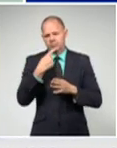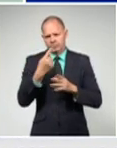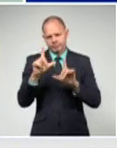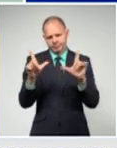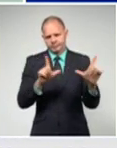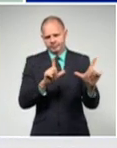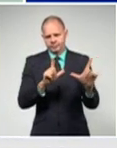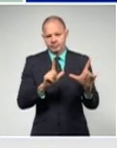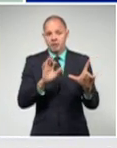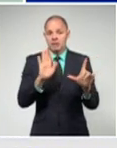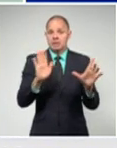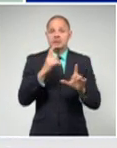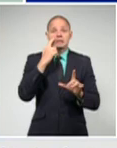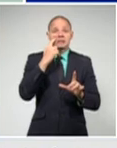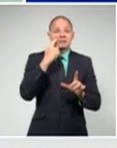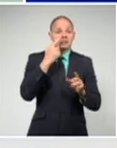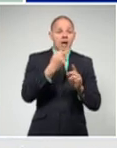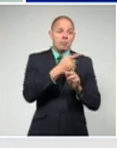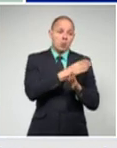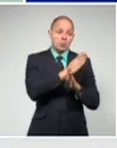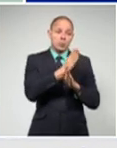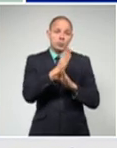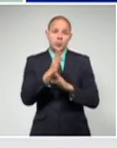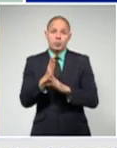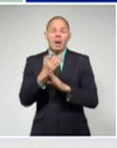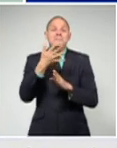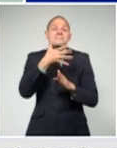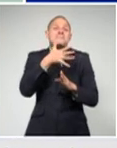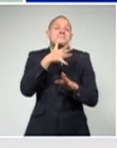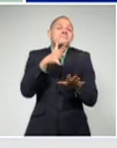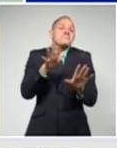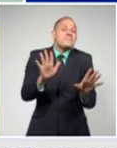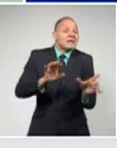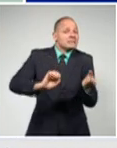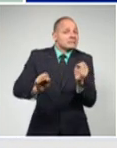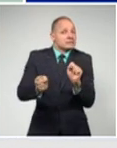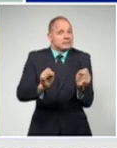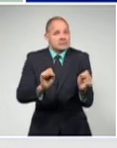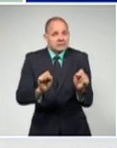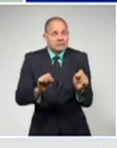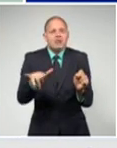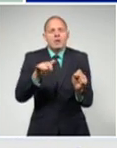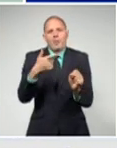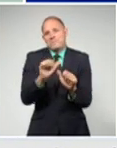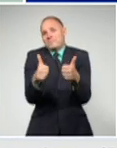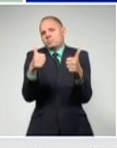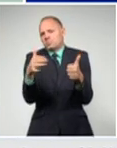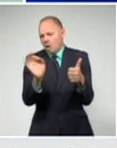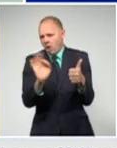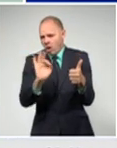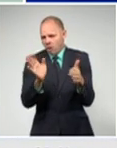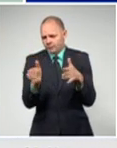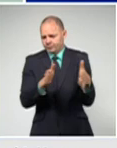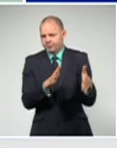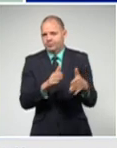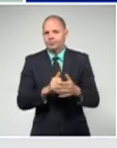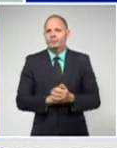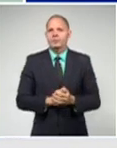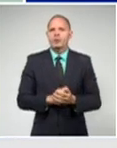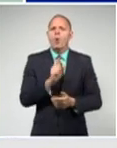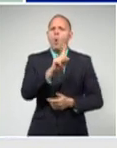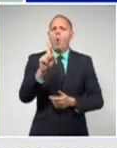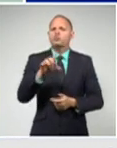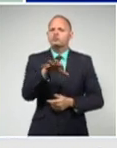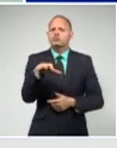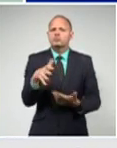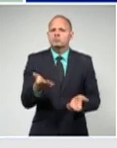que a través de los días se va logrando, pero todavía muy complejo. Los 11 casos, el mayor